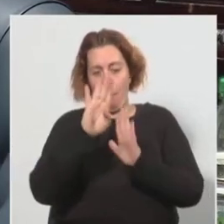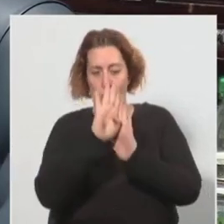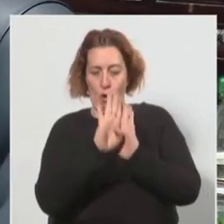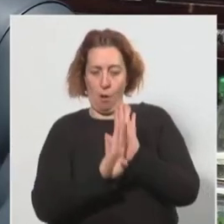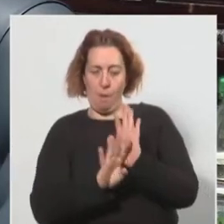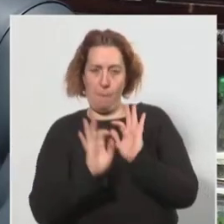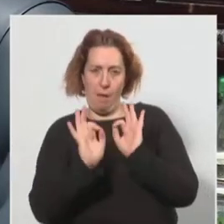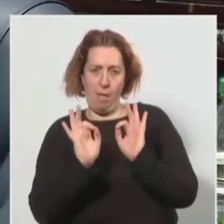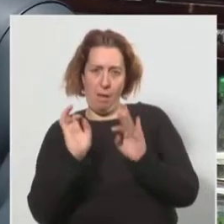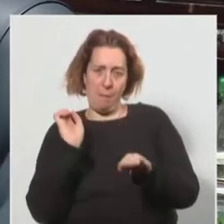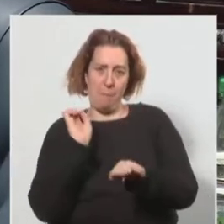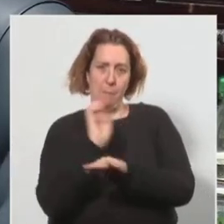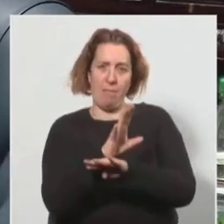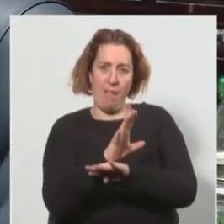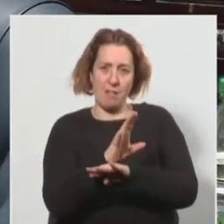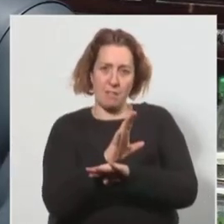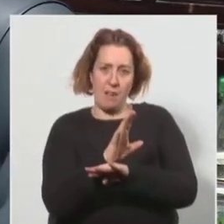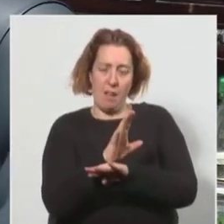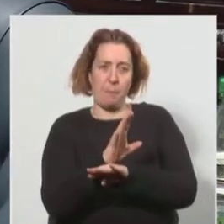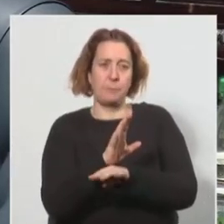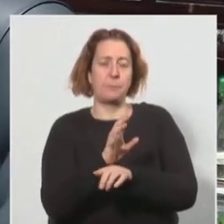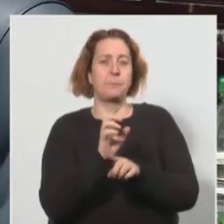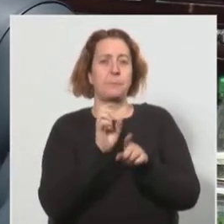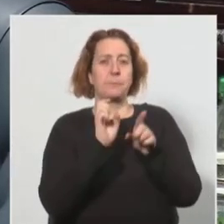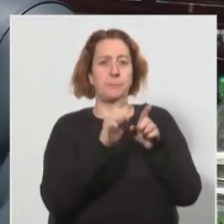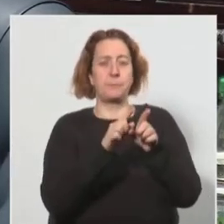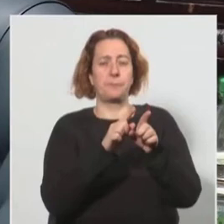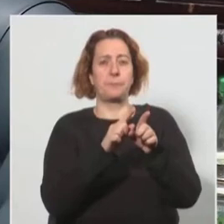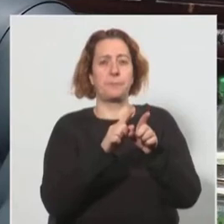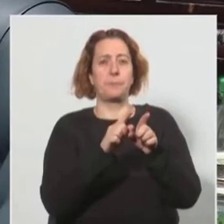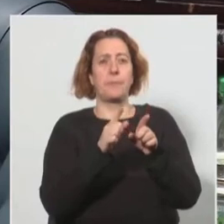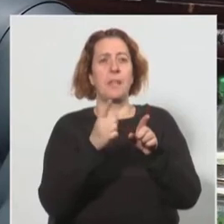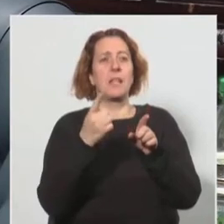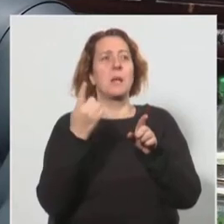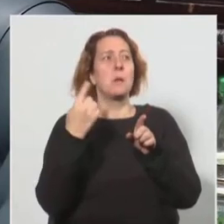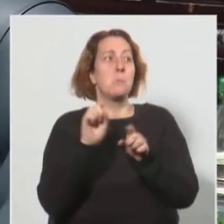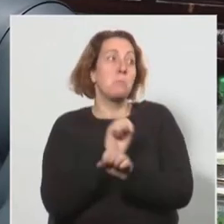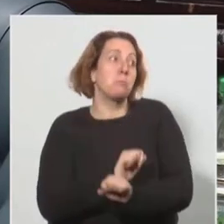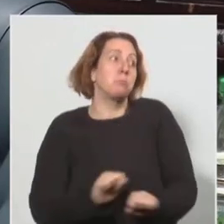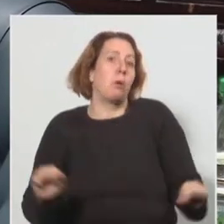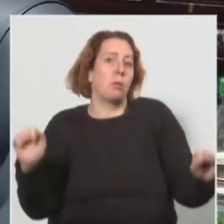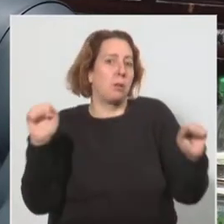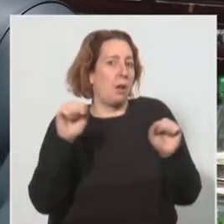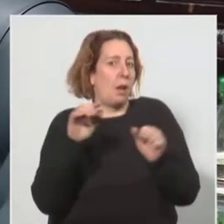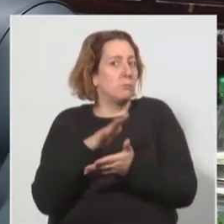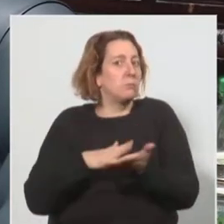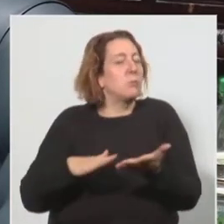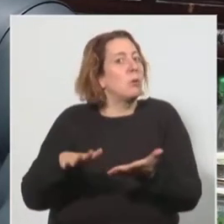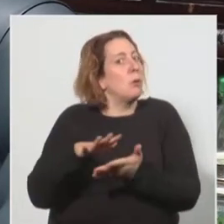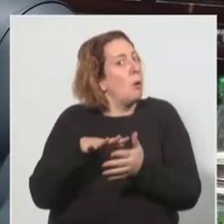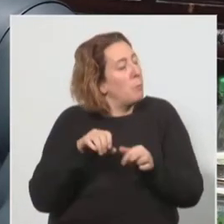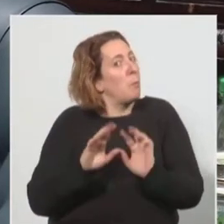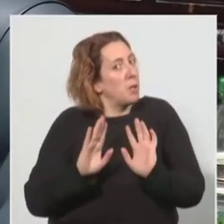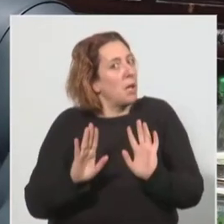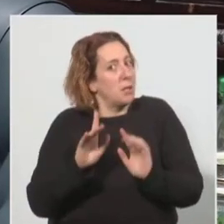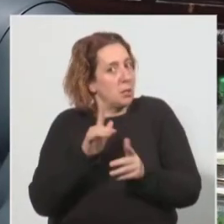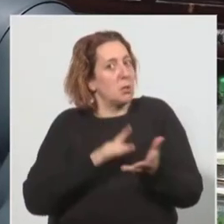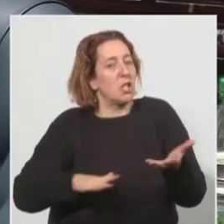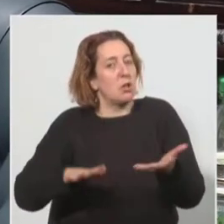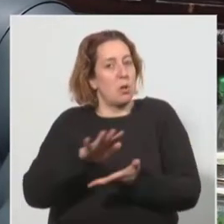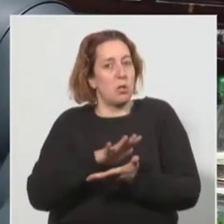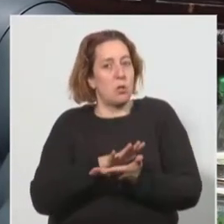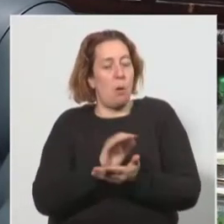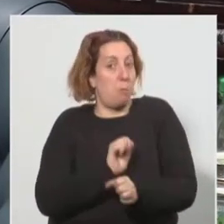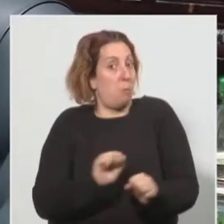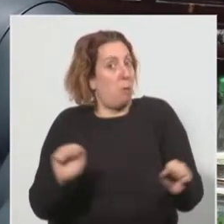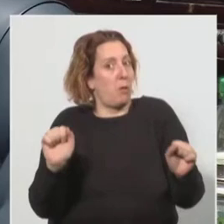programada a enviarse a Emiratos Árabes, ¿sí?, podía comprometer su situación, podía